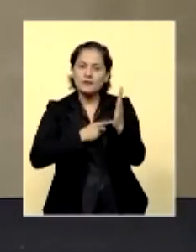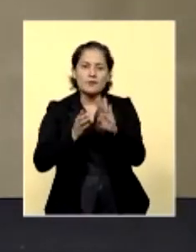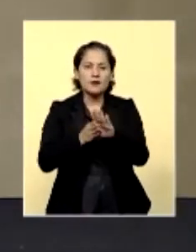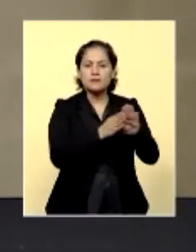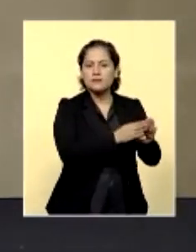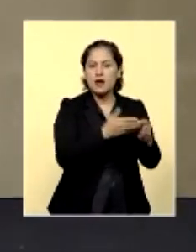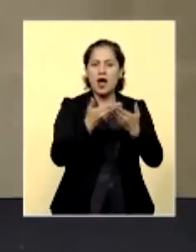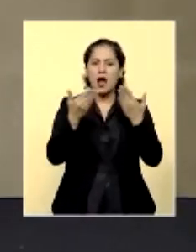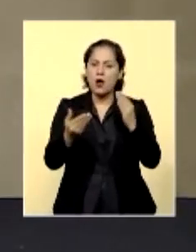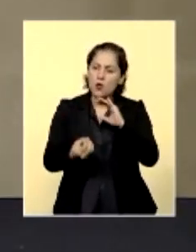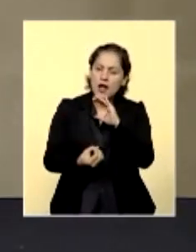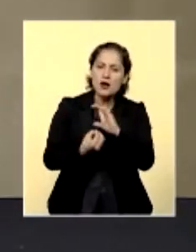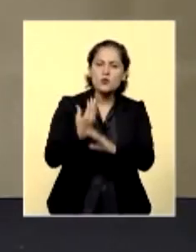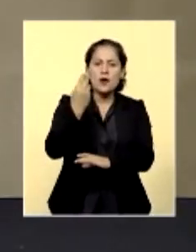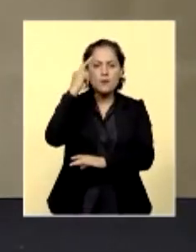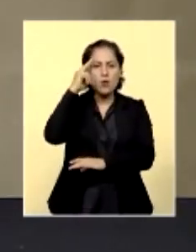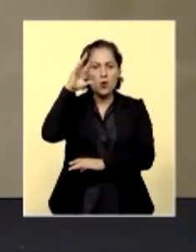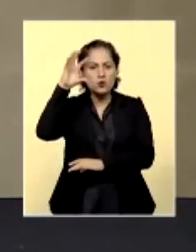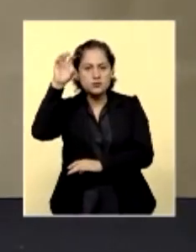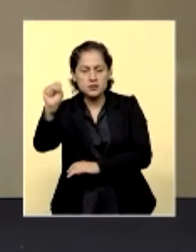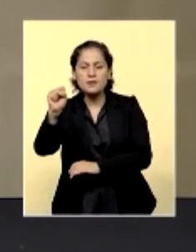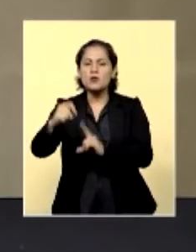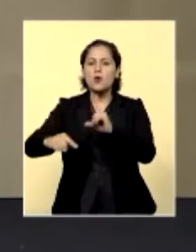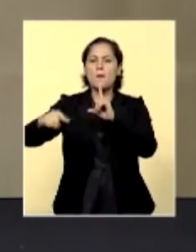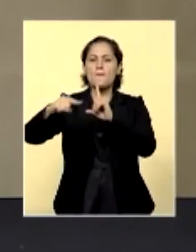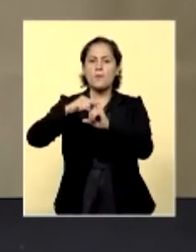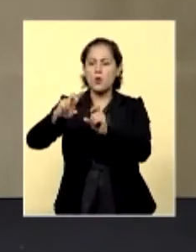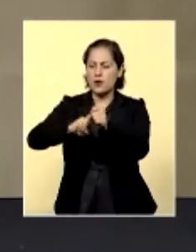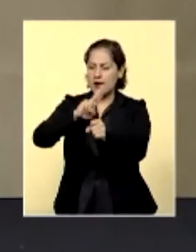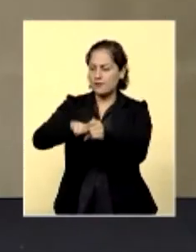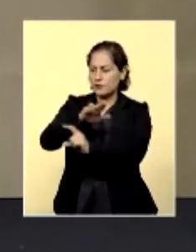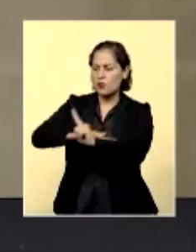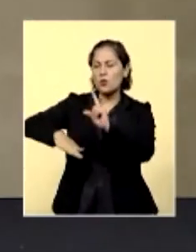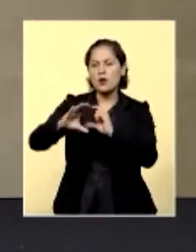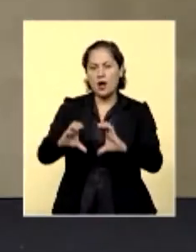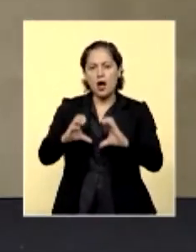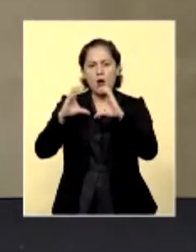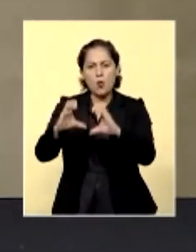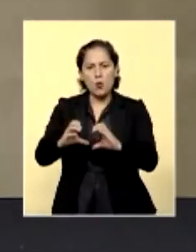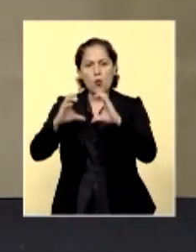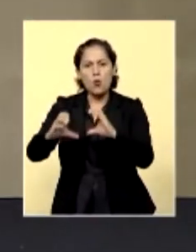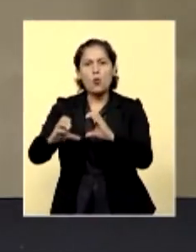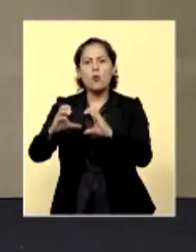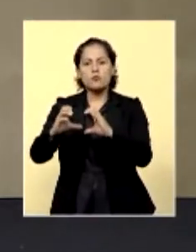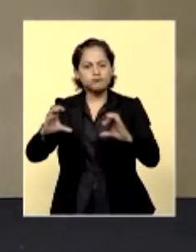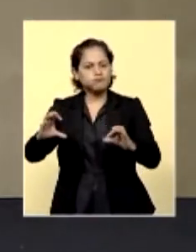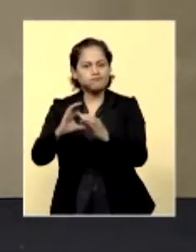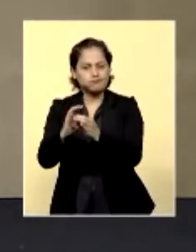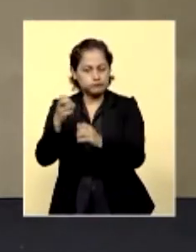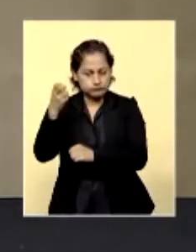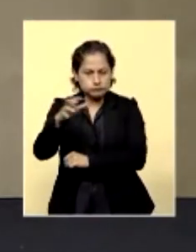principio pro natura y del principio precautorio. Es decir, la naturaleza y el ambiente van